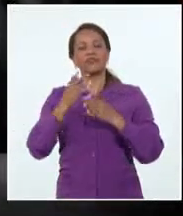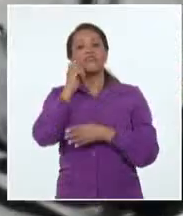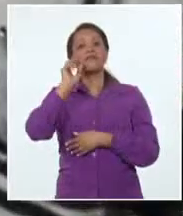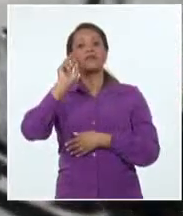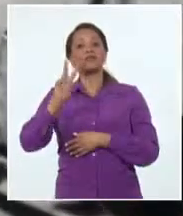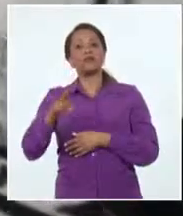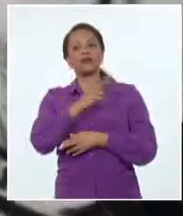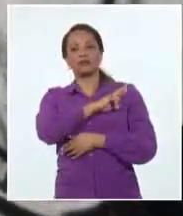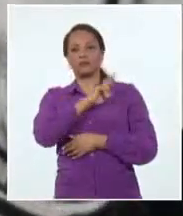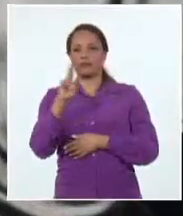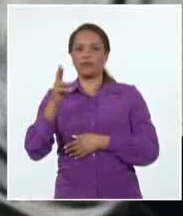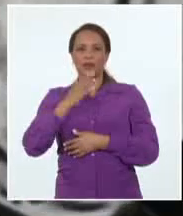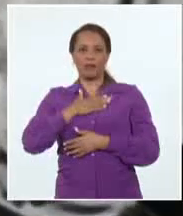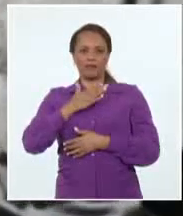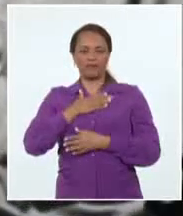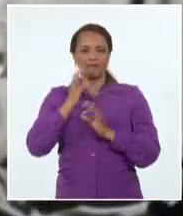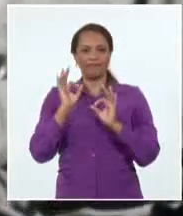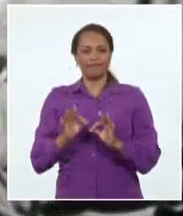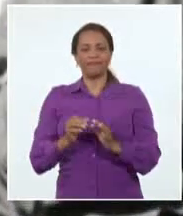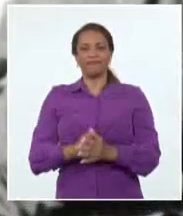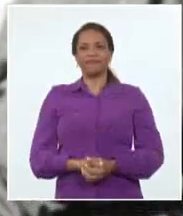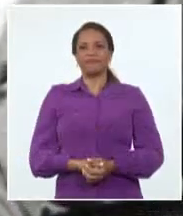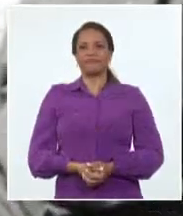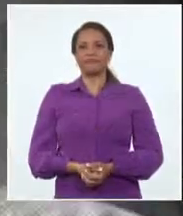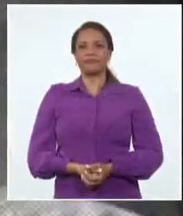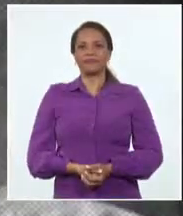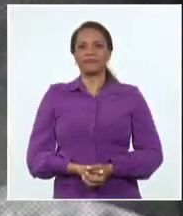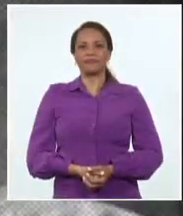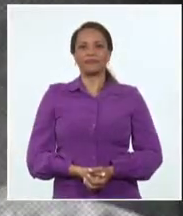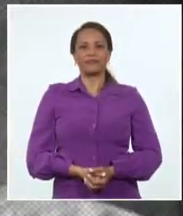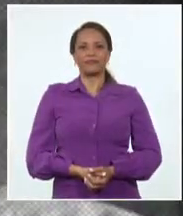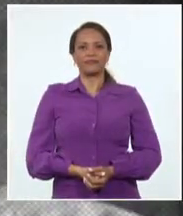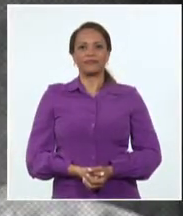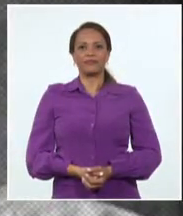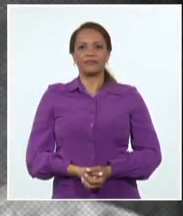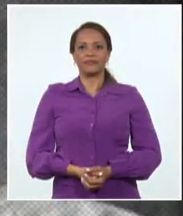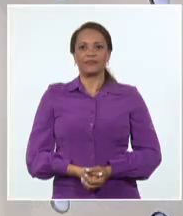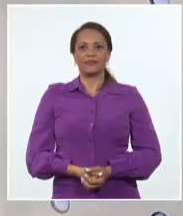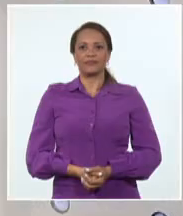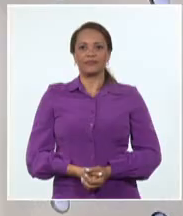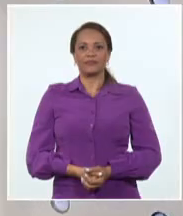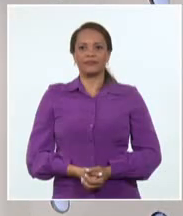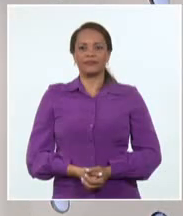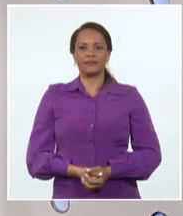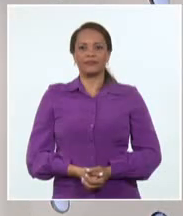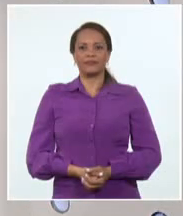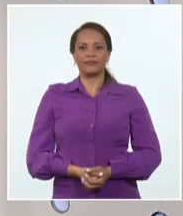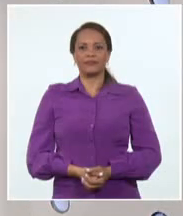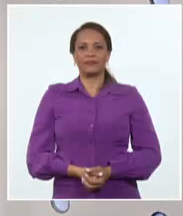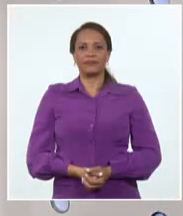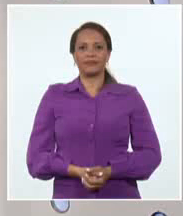visualmente revolucionaria. Irina Martínez Odio, Sistema Informativo de la Televisión Cubana.